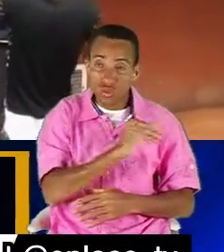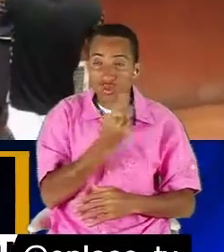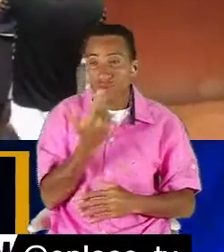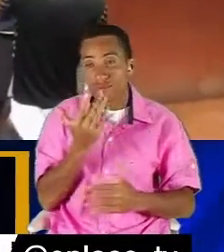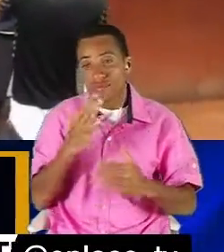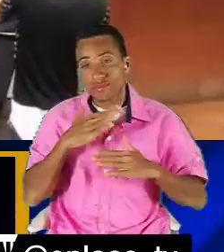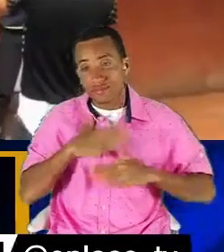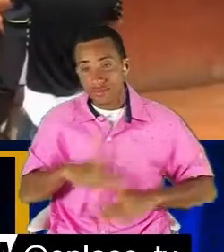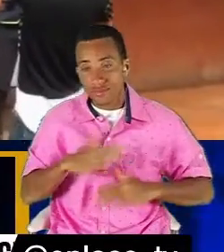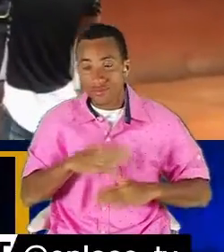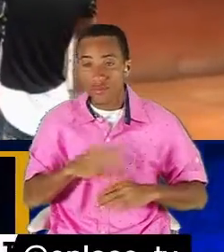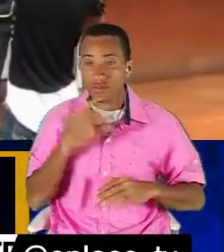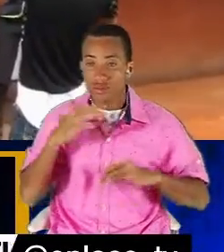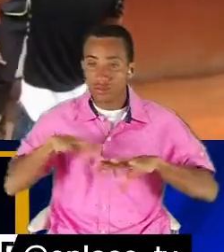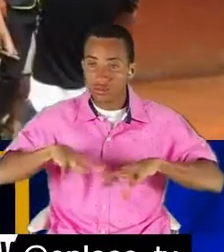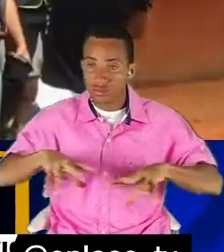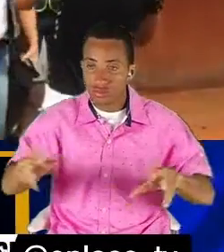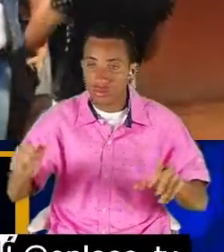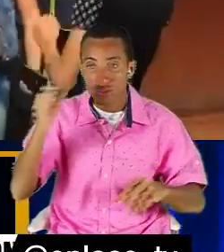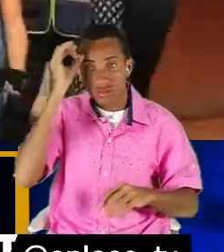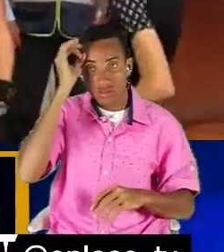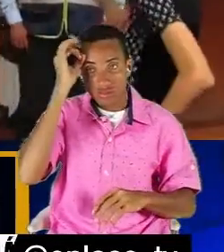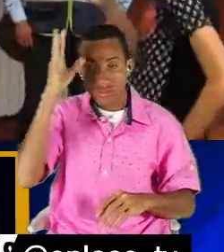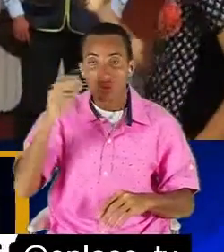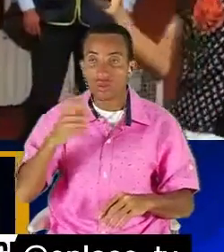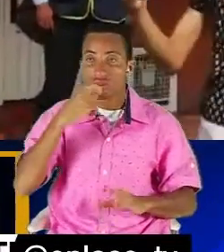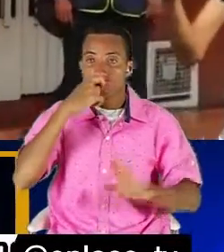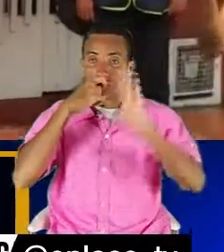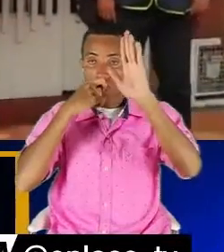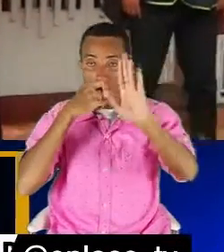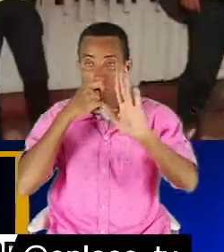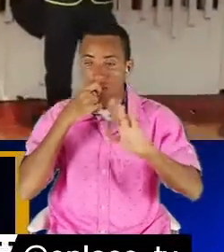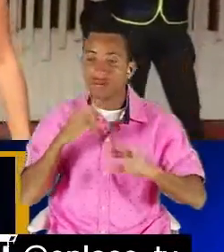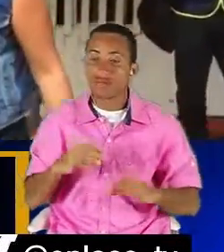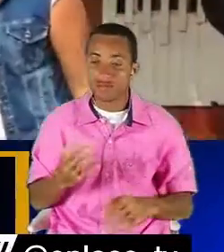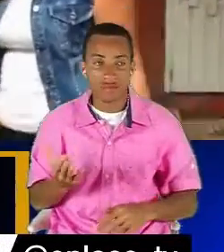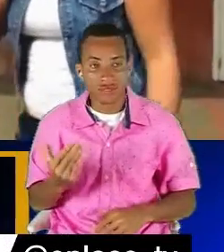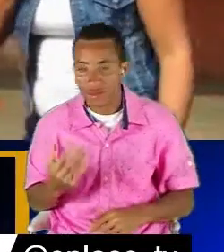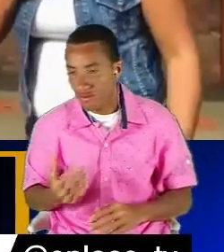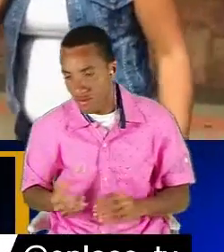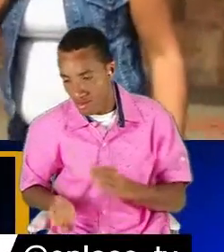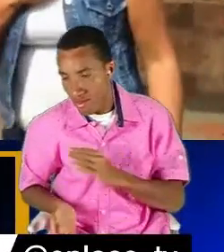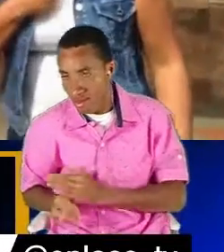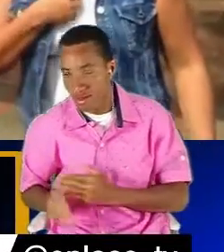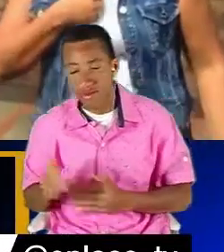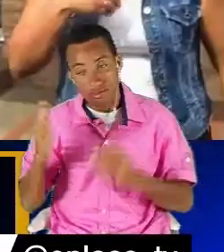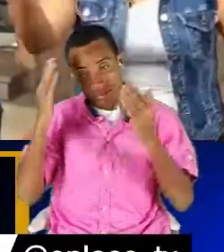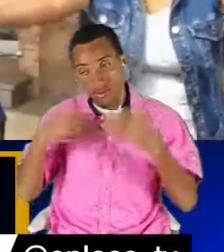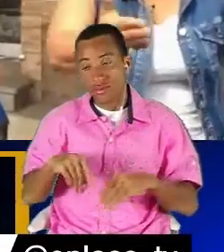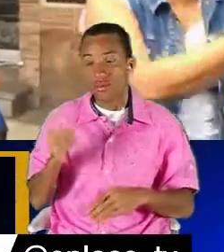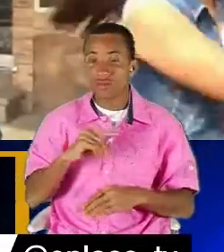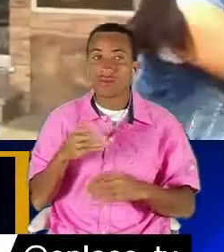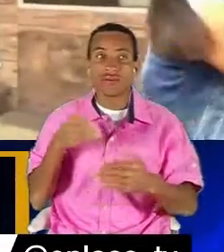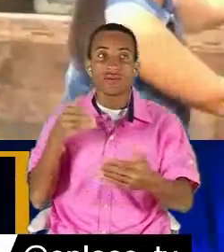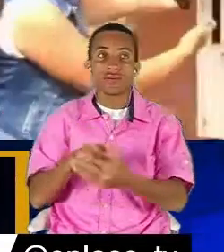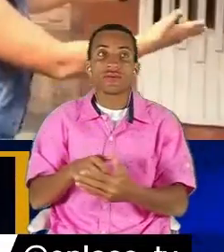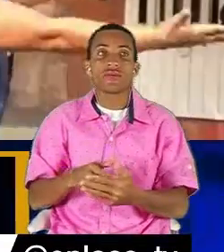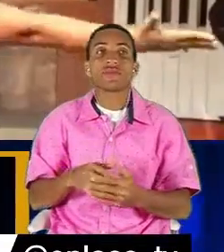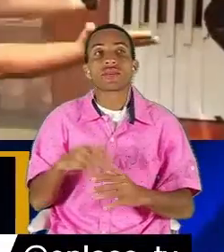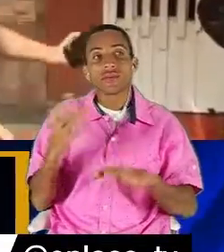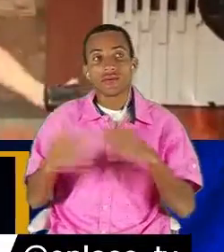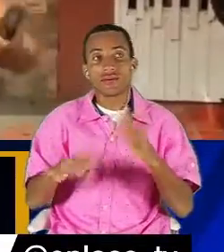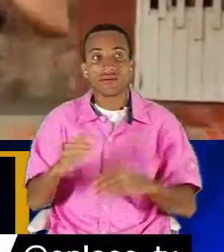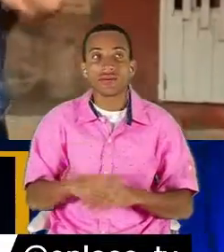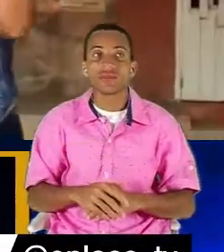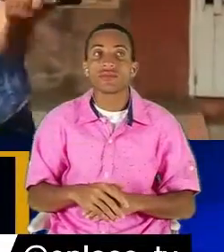no lo dejáramos robar ni estafar de pronto de la tránsito de esas maneras, y hiciéramos algo en contra de la corrupción que se comete a veces, o